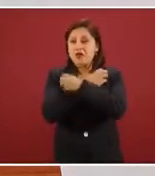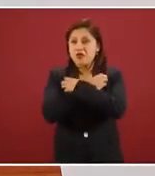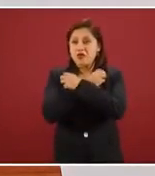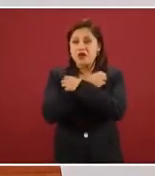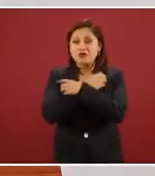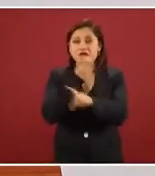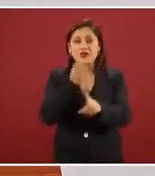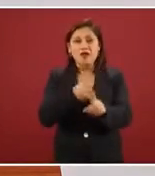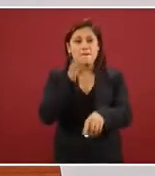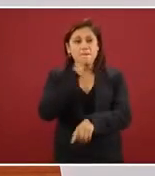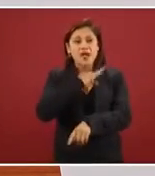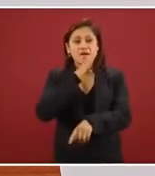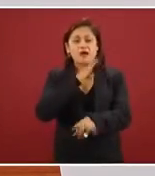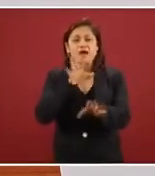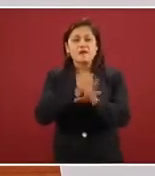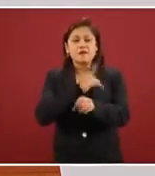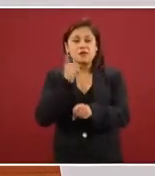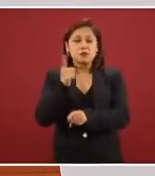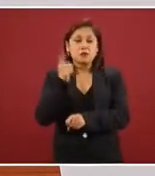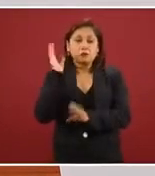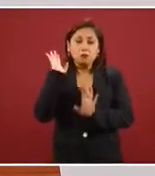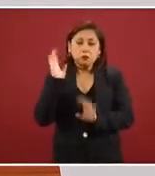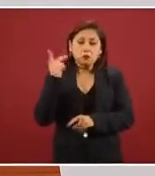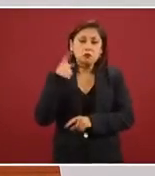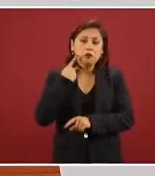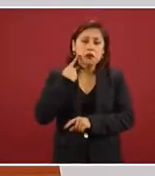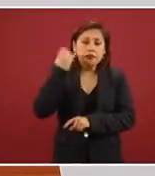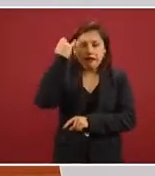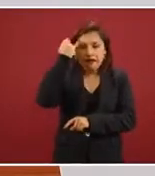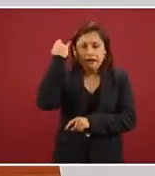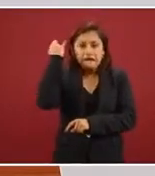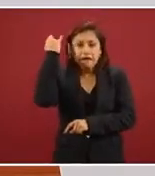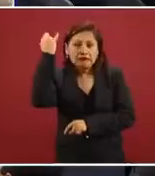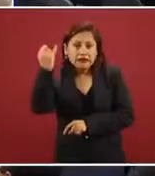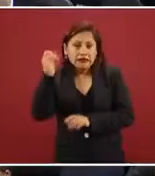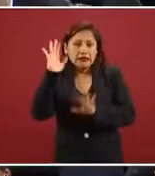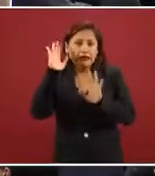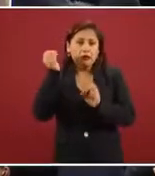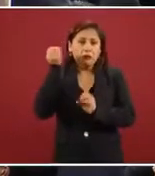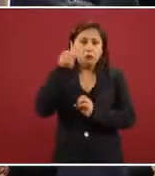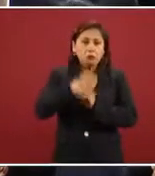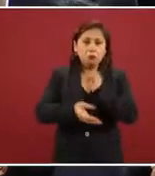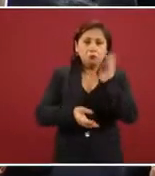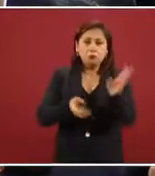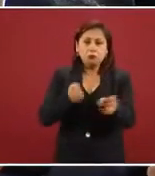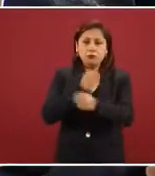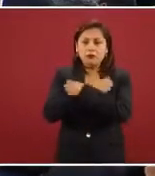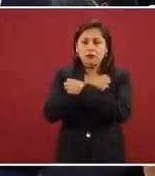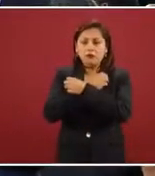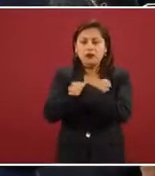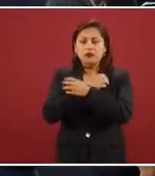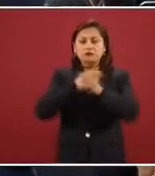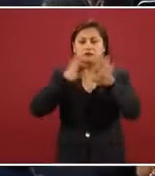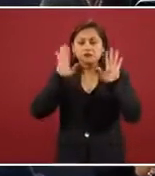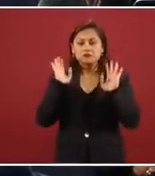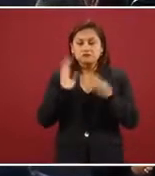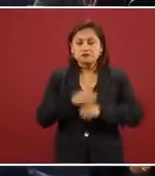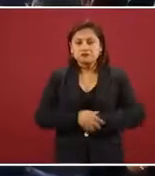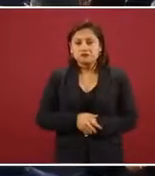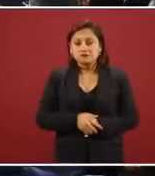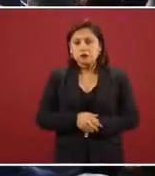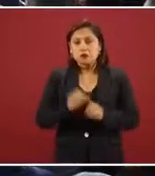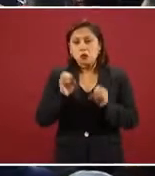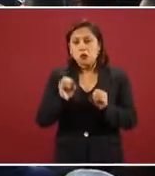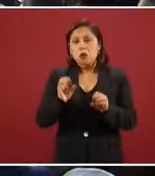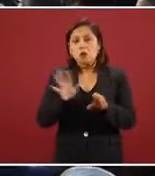por cuestiones políticas ideológicas porque y se puso en